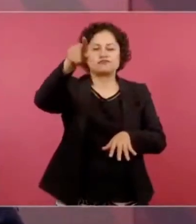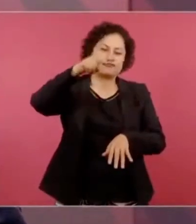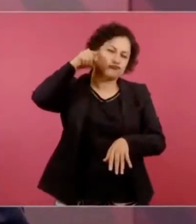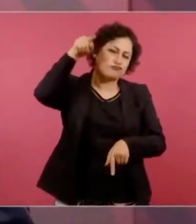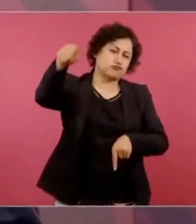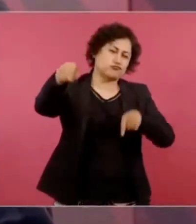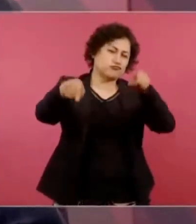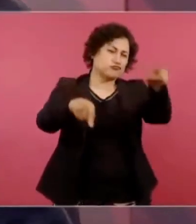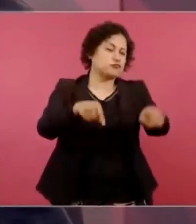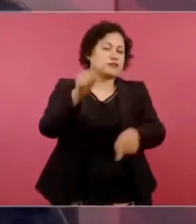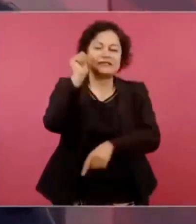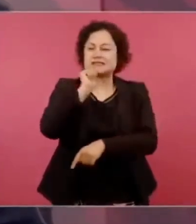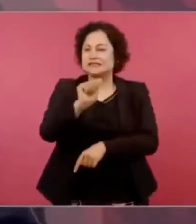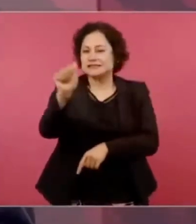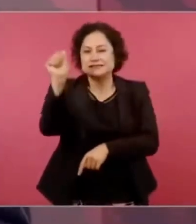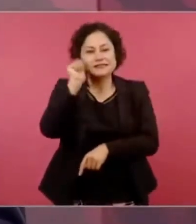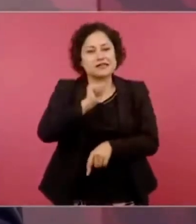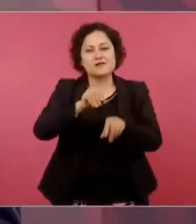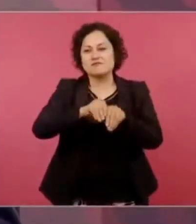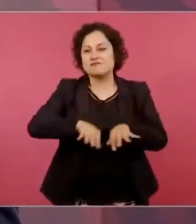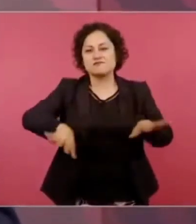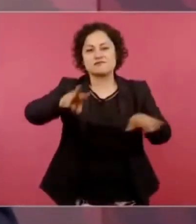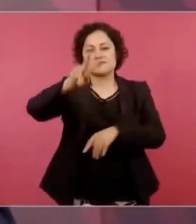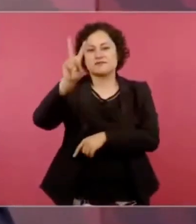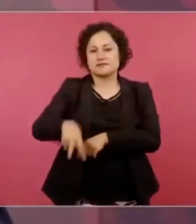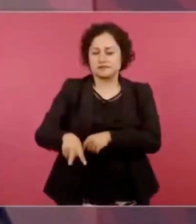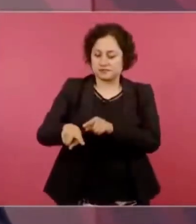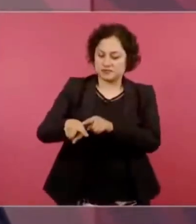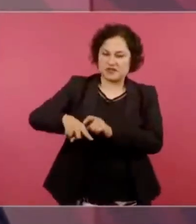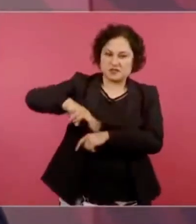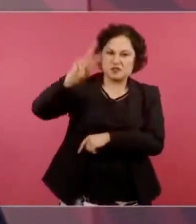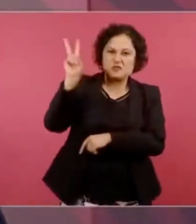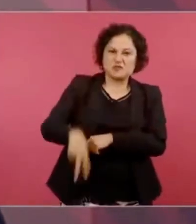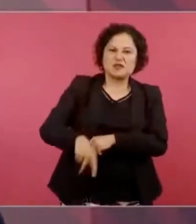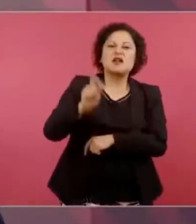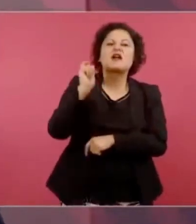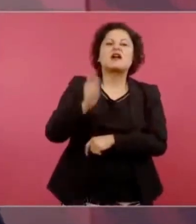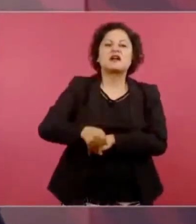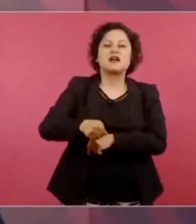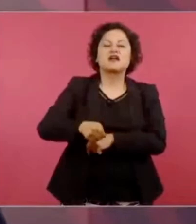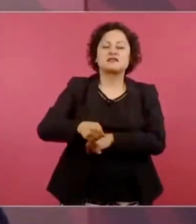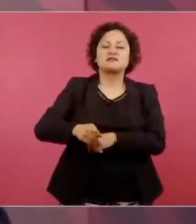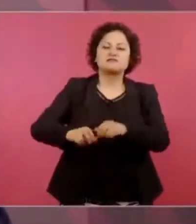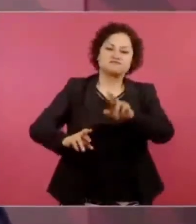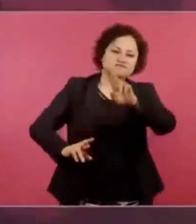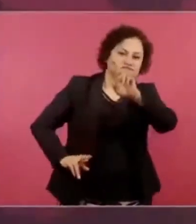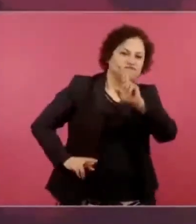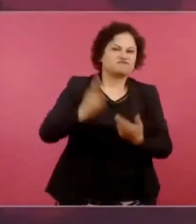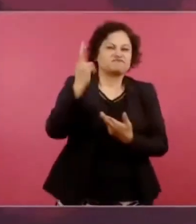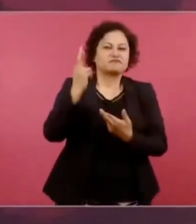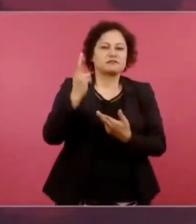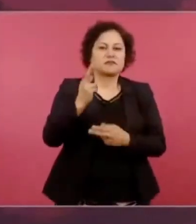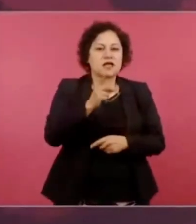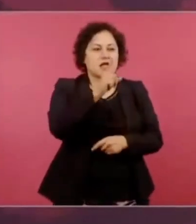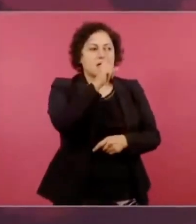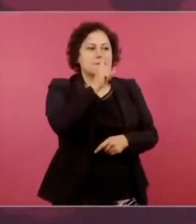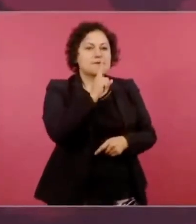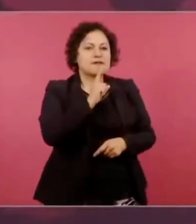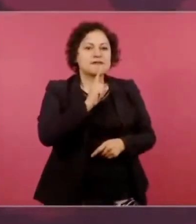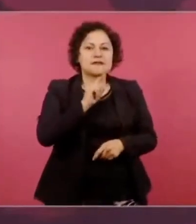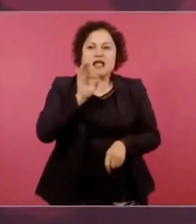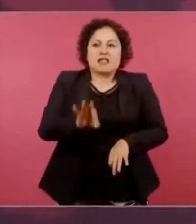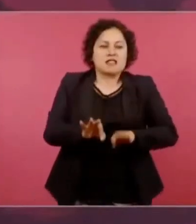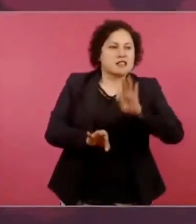Además, la verdad es revolucionaria, la mentira es reaccionaria. Y ya me